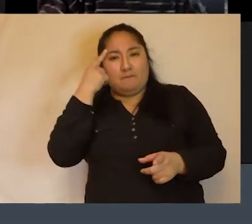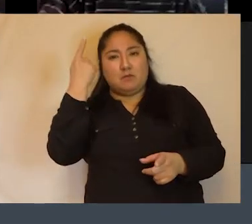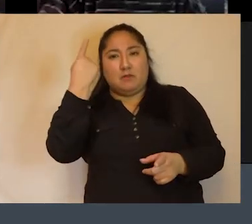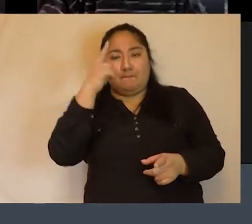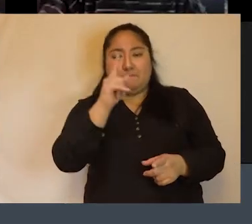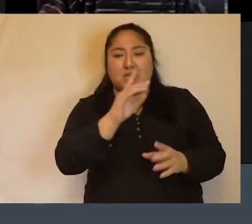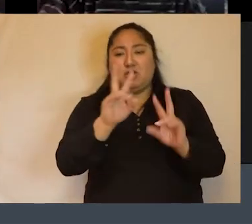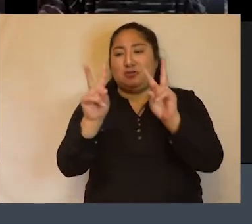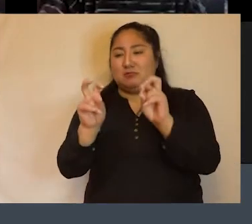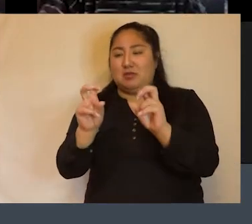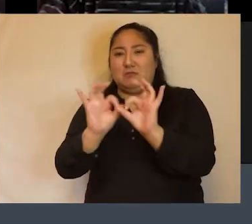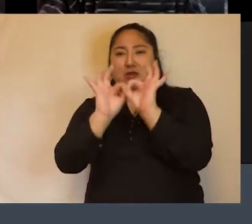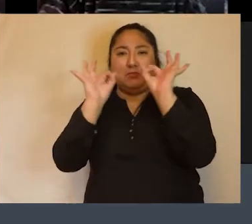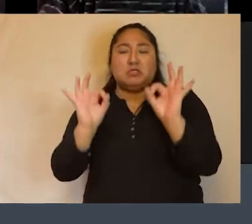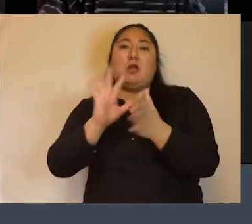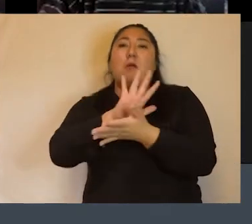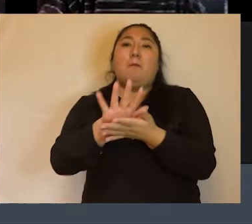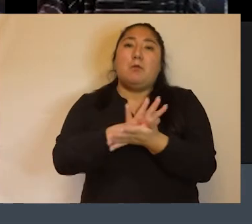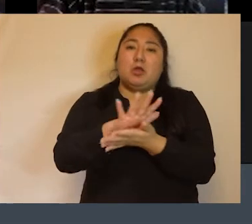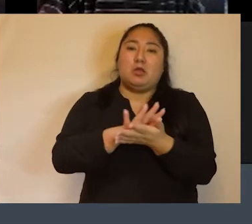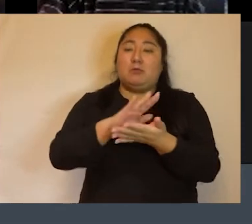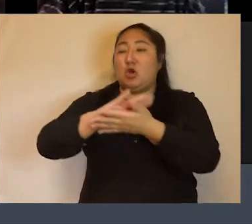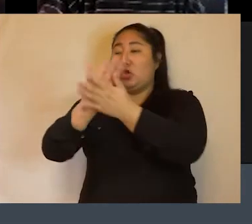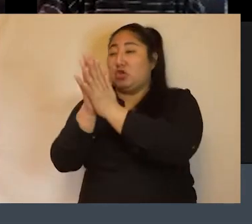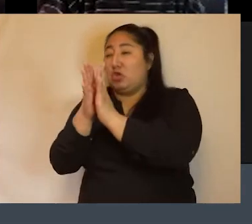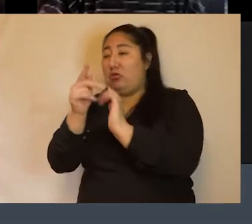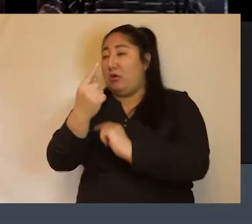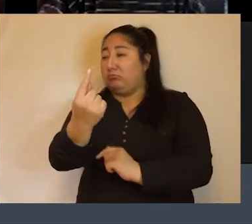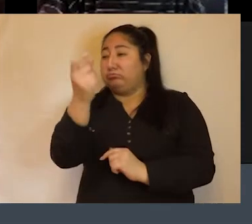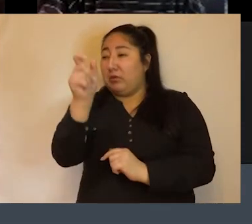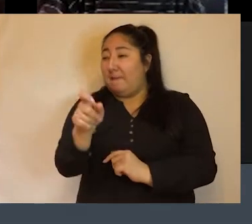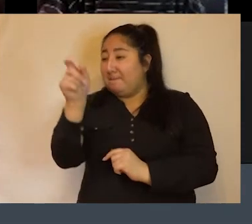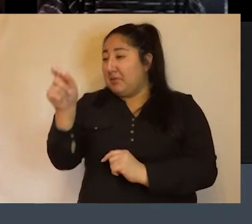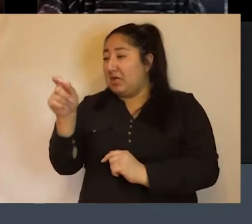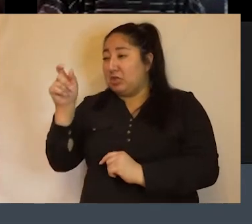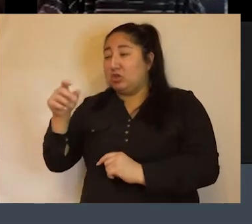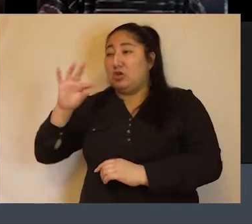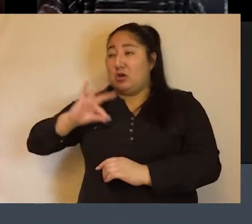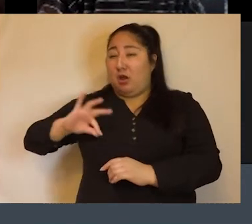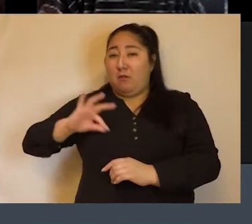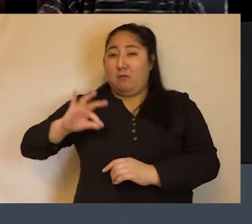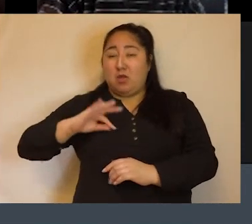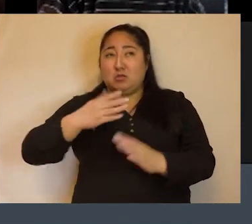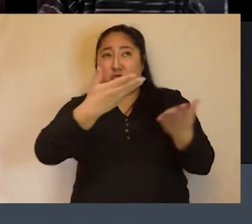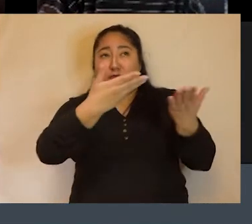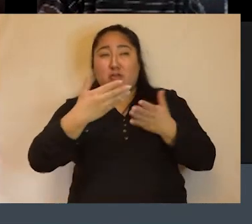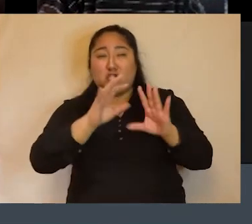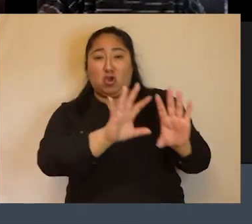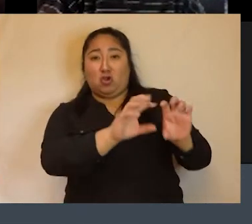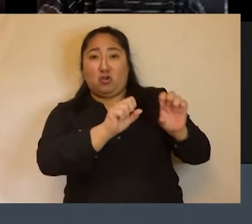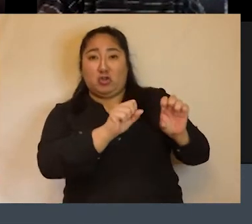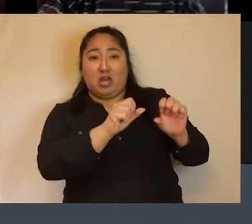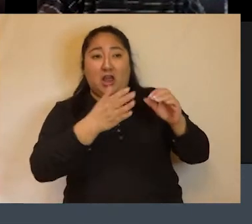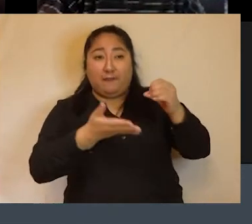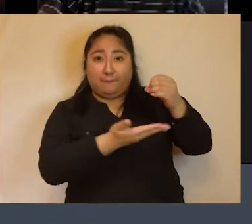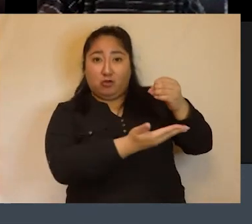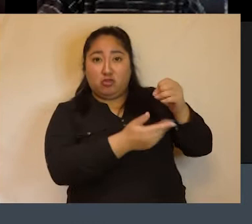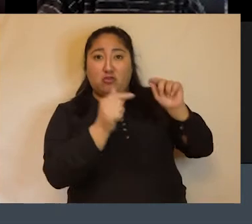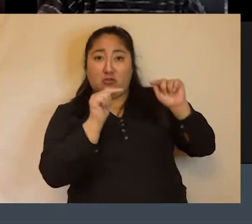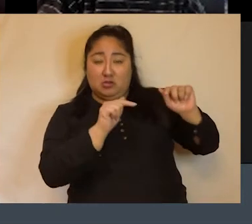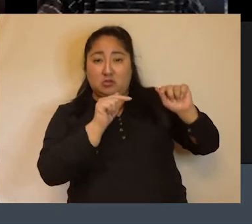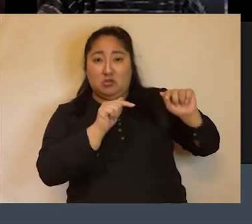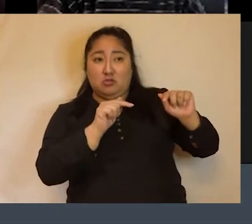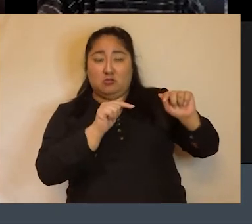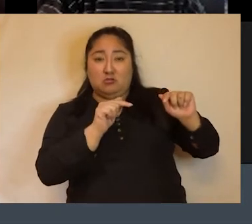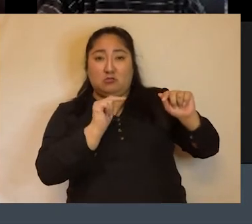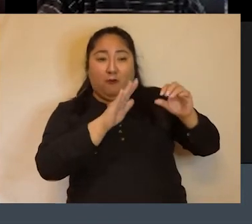estar, pero van a ser casos excepcionales. Por ejemplo, todas las personas que se estaban pensionando y que se les ofreció congelar sus